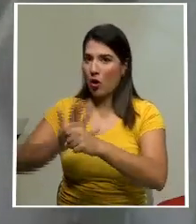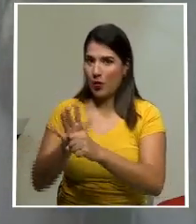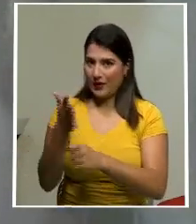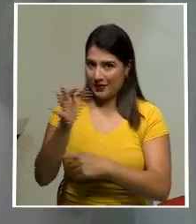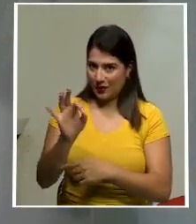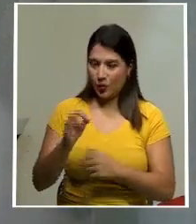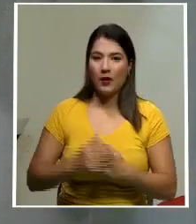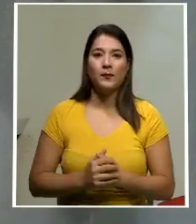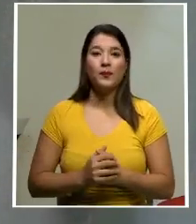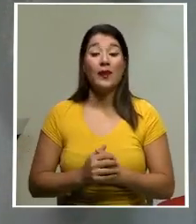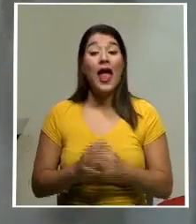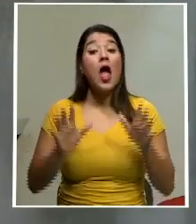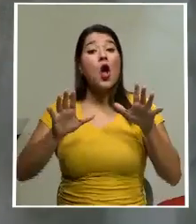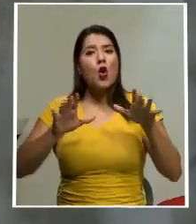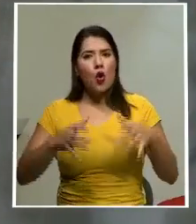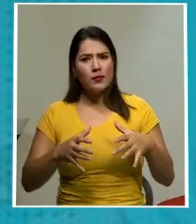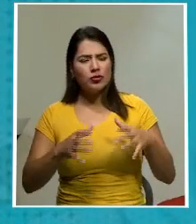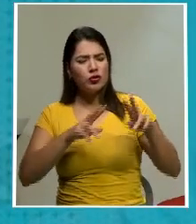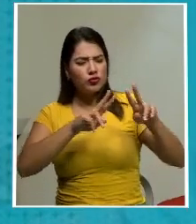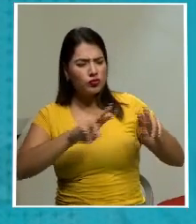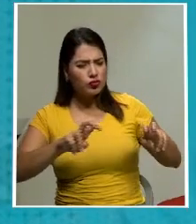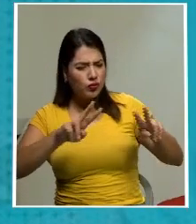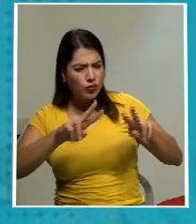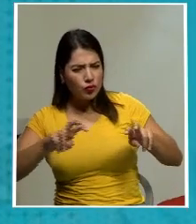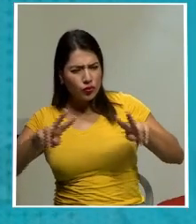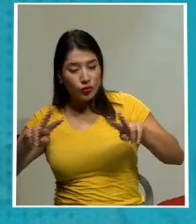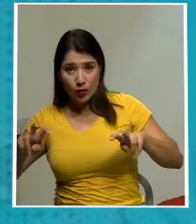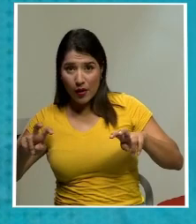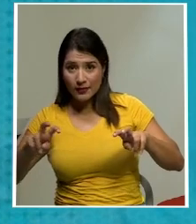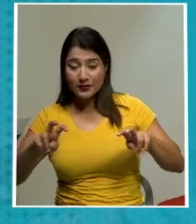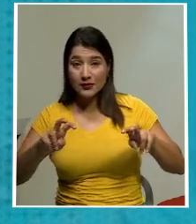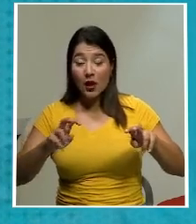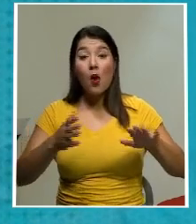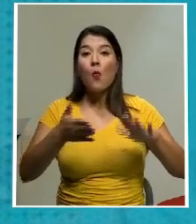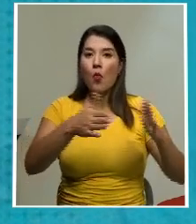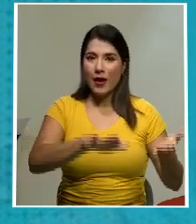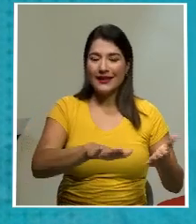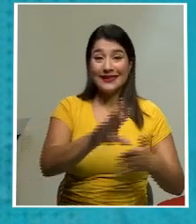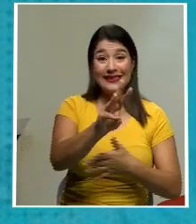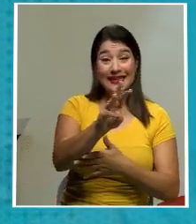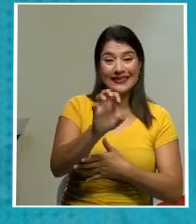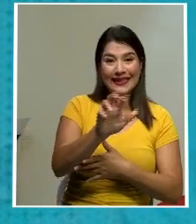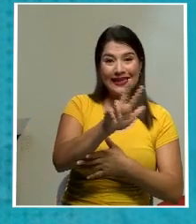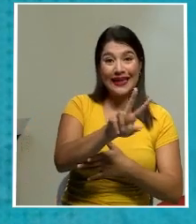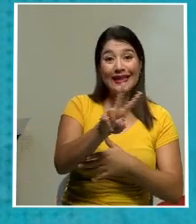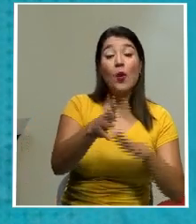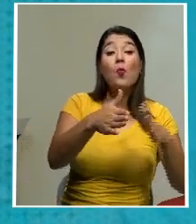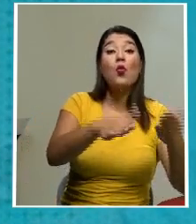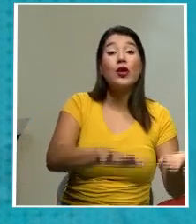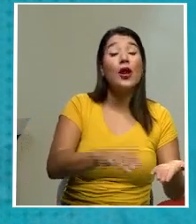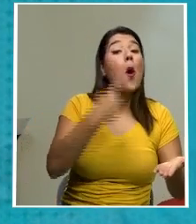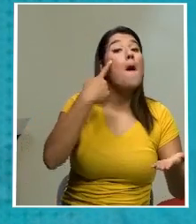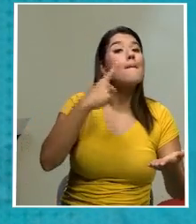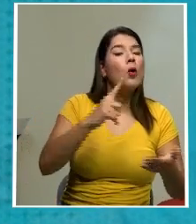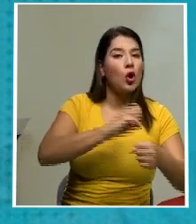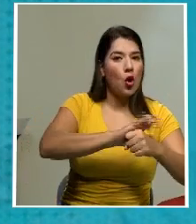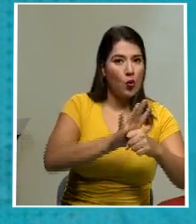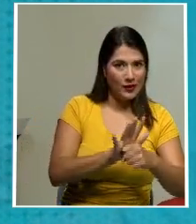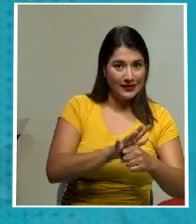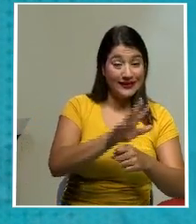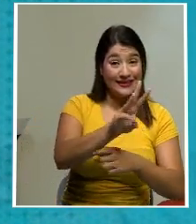analizados por la Comisión, 632 fallecieron por COVID, 388 eran hombres